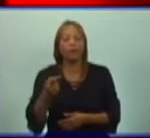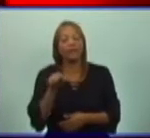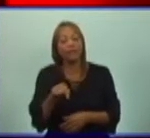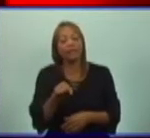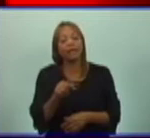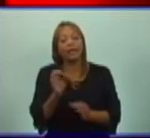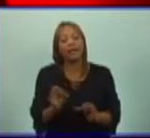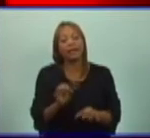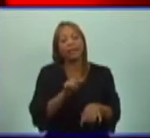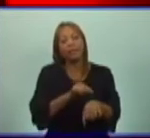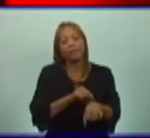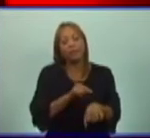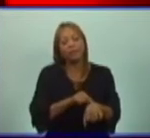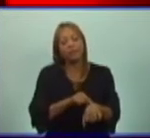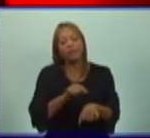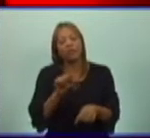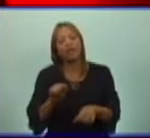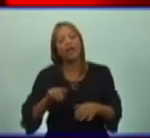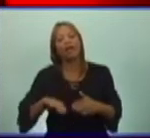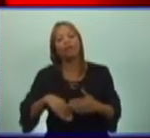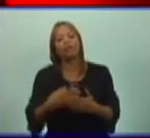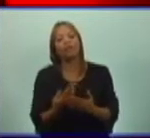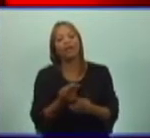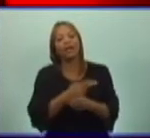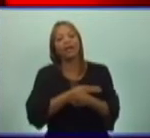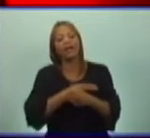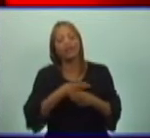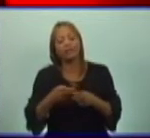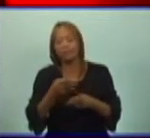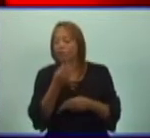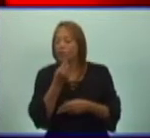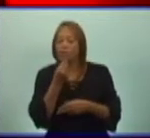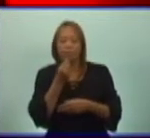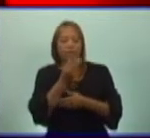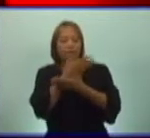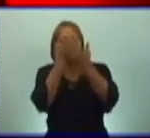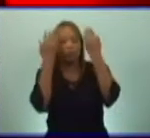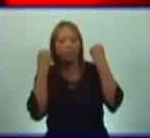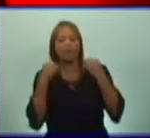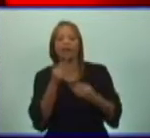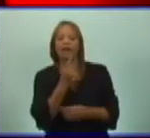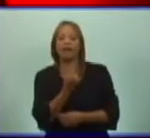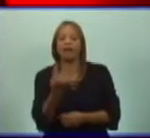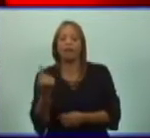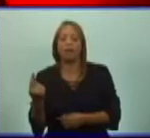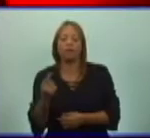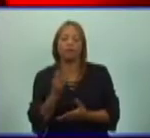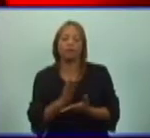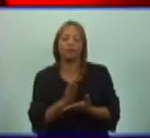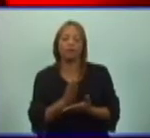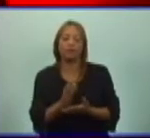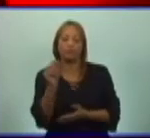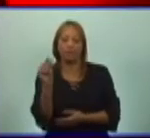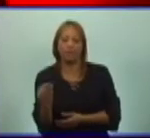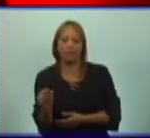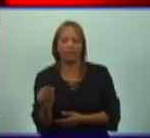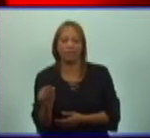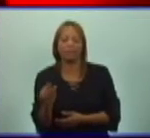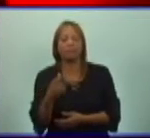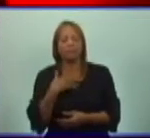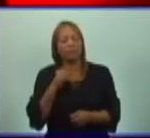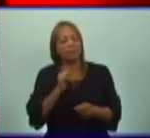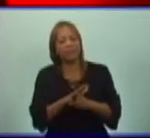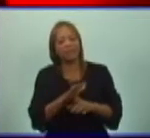momento sea un día en la historia inolvidable para cada uno de los alumnos. Y entrando en